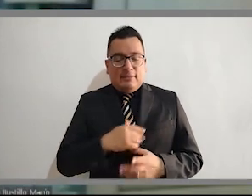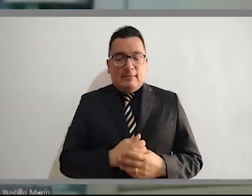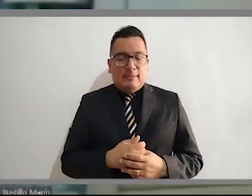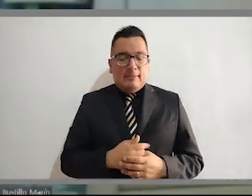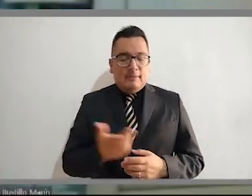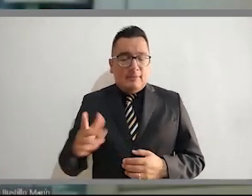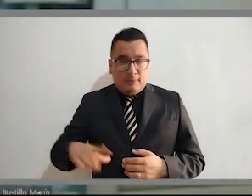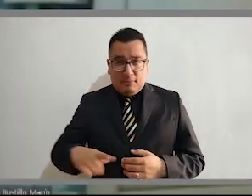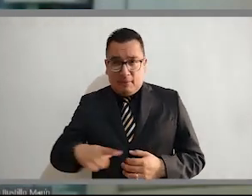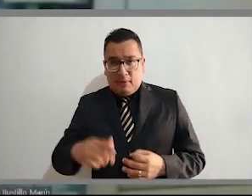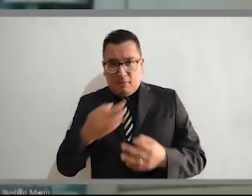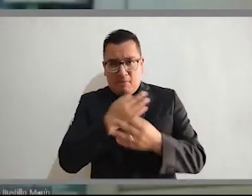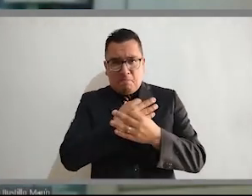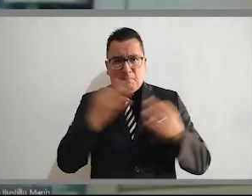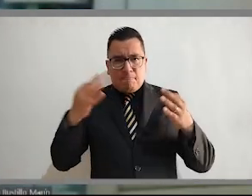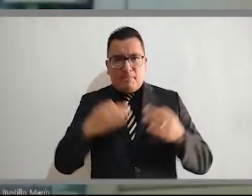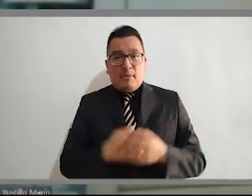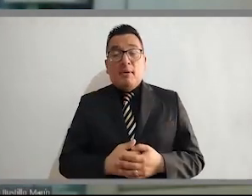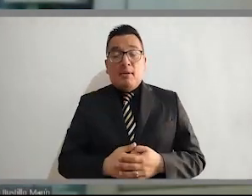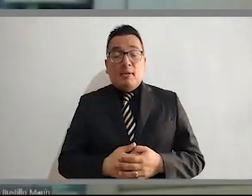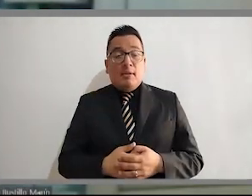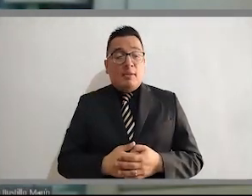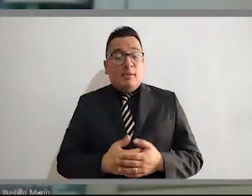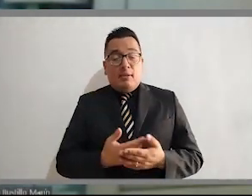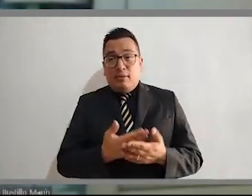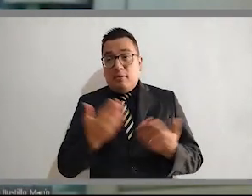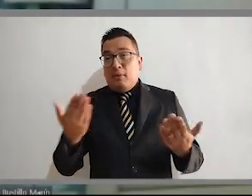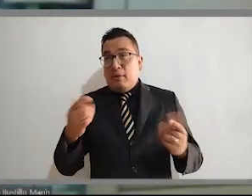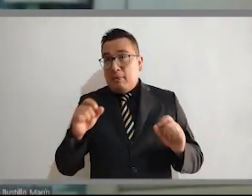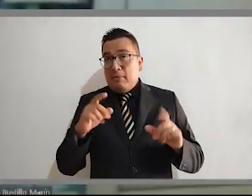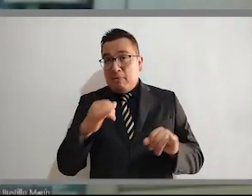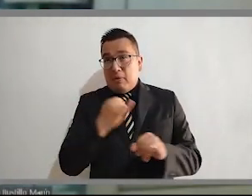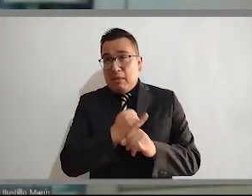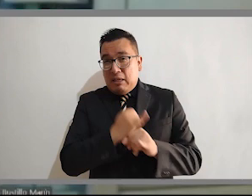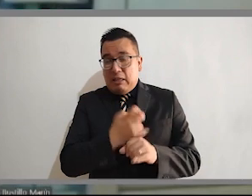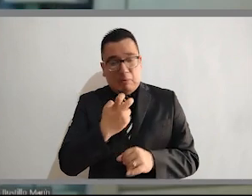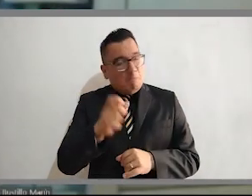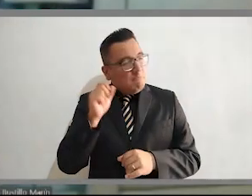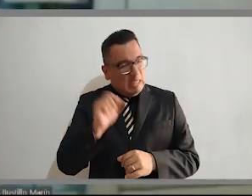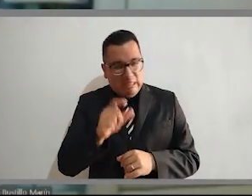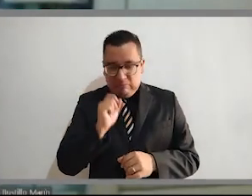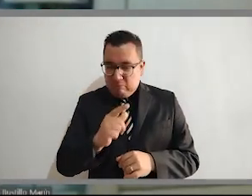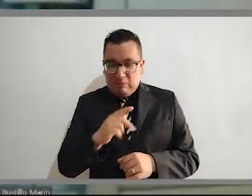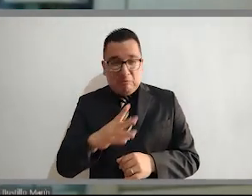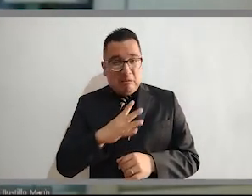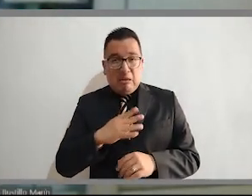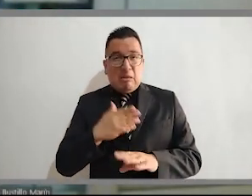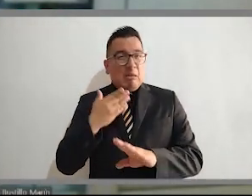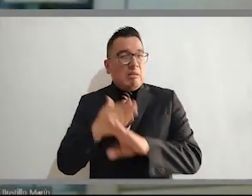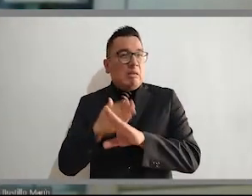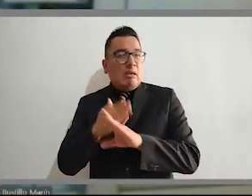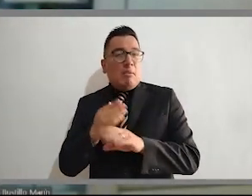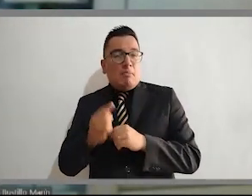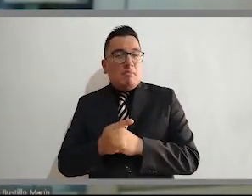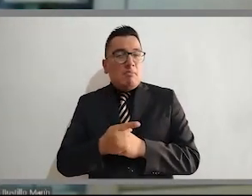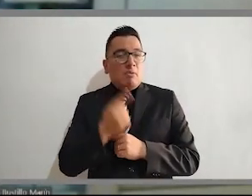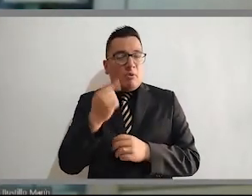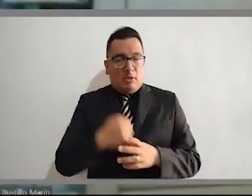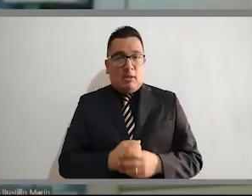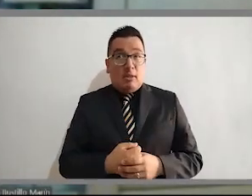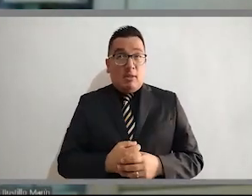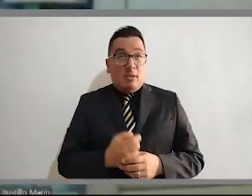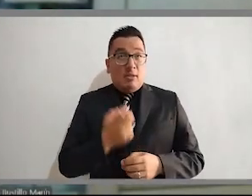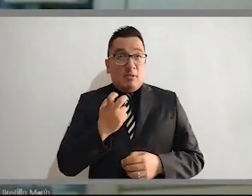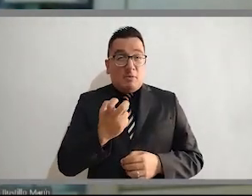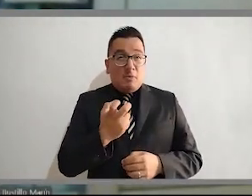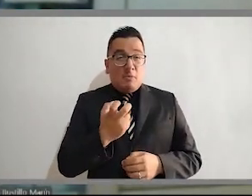la propaganda gubernamental, ahora también últimamente en las redes sociales, ¿no? ¿Por qué? Porque la